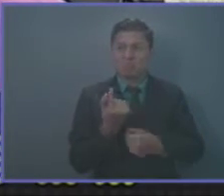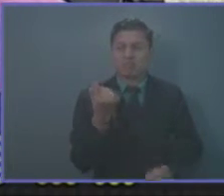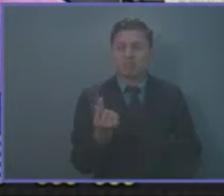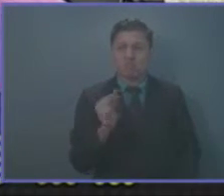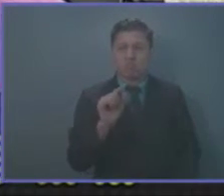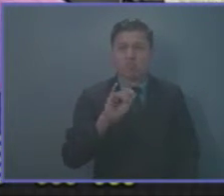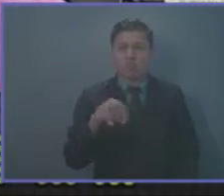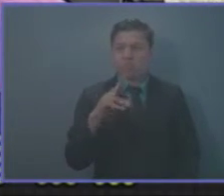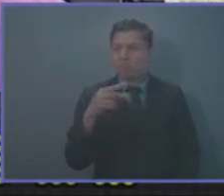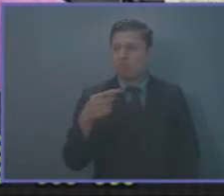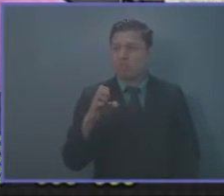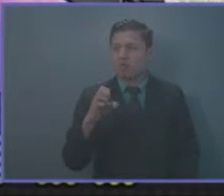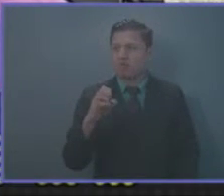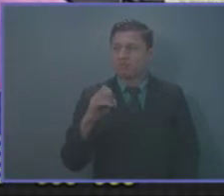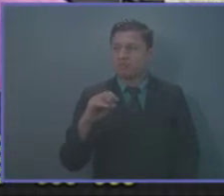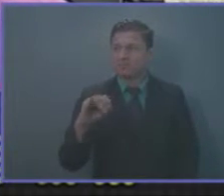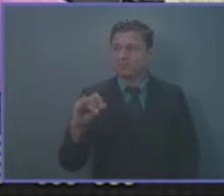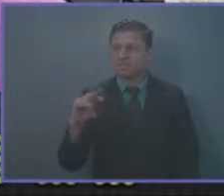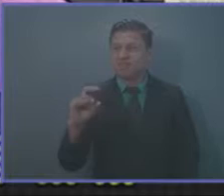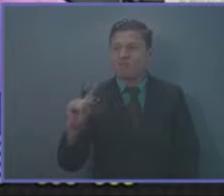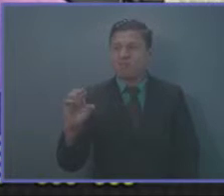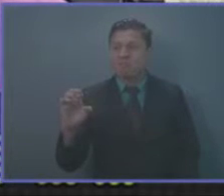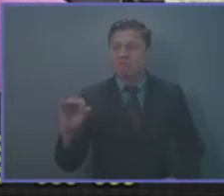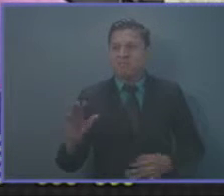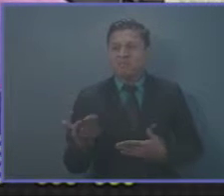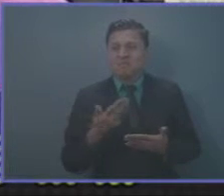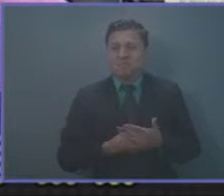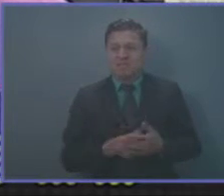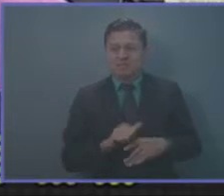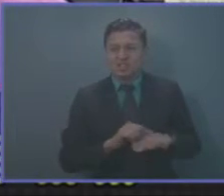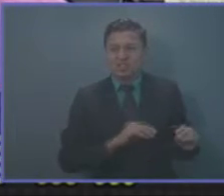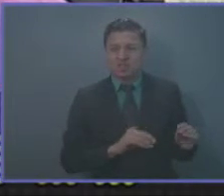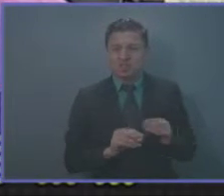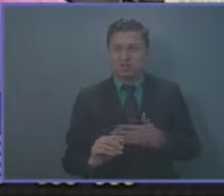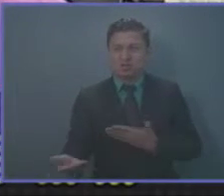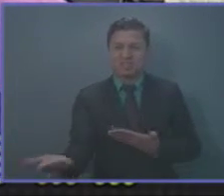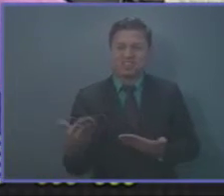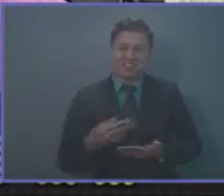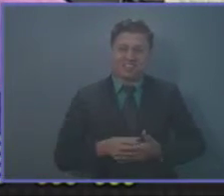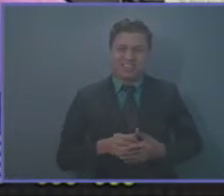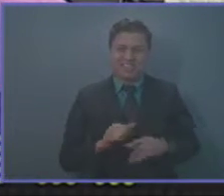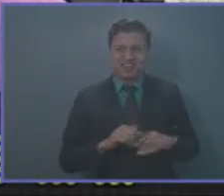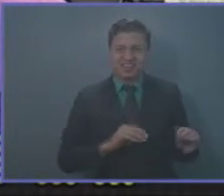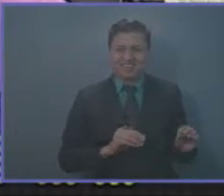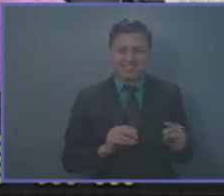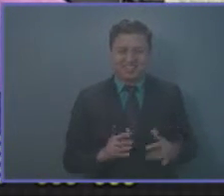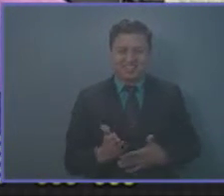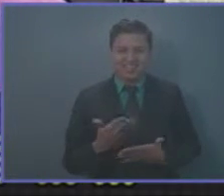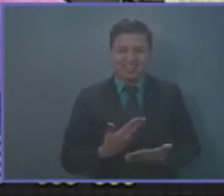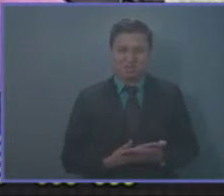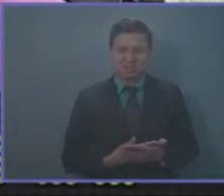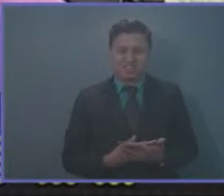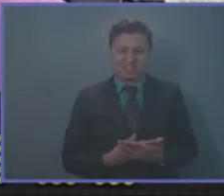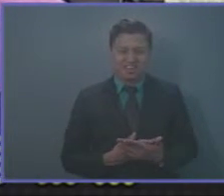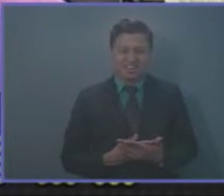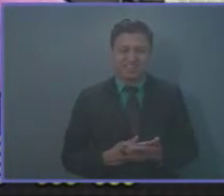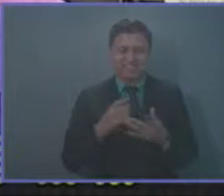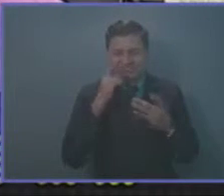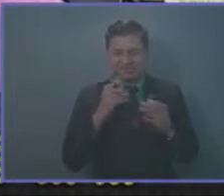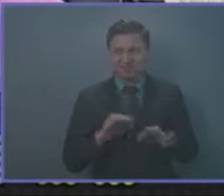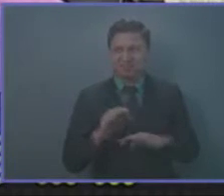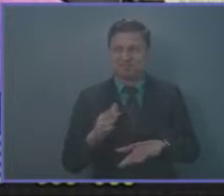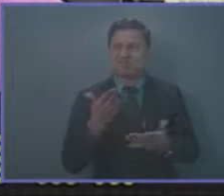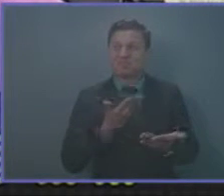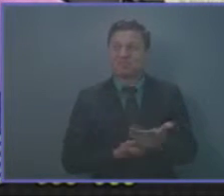Vicente Cuchillas, decano de ciencias y humanidades, y el licenciado Raúl Ascuna, que también es decano de